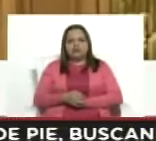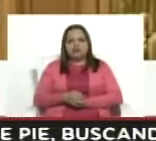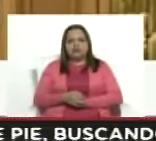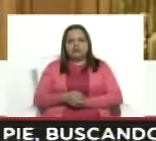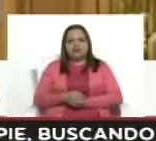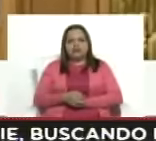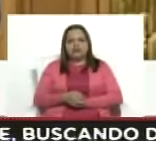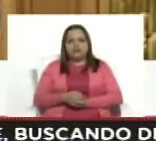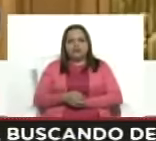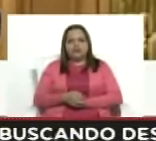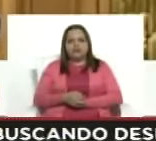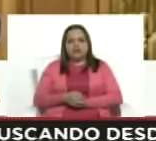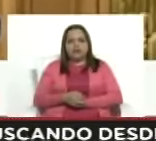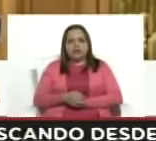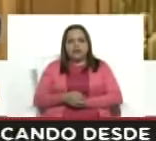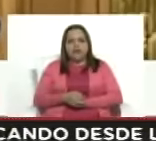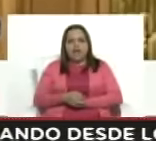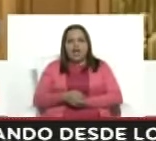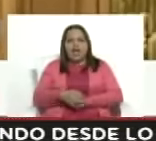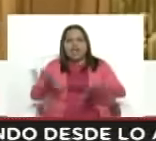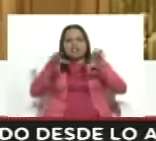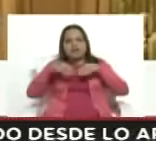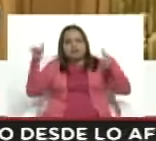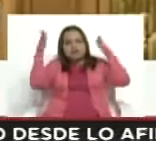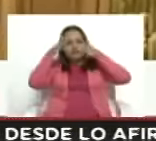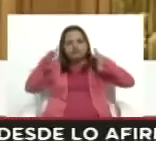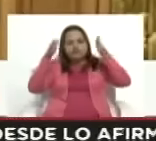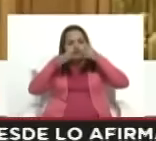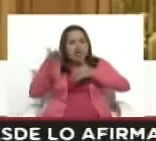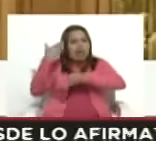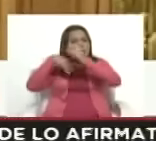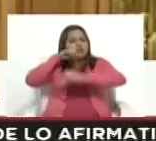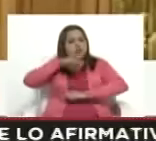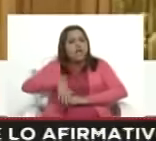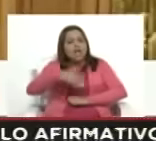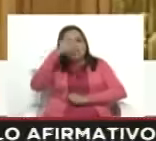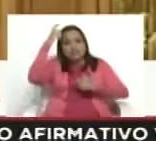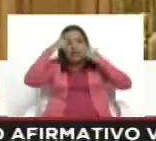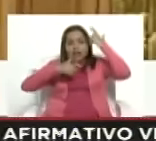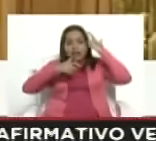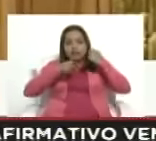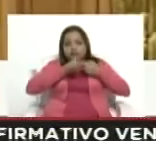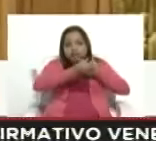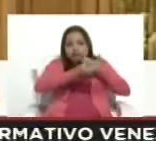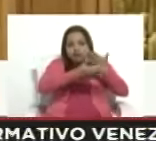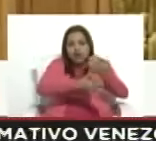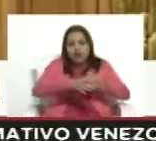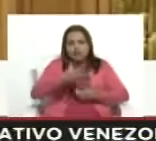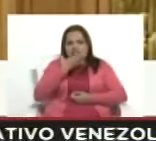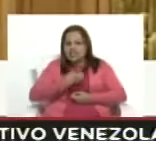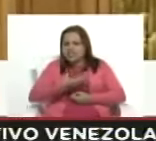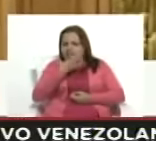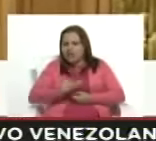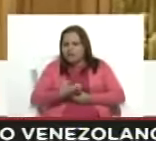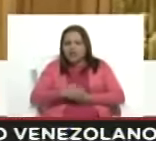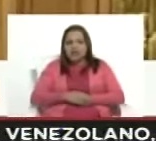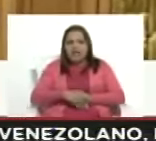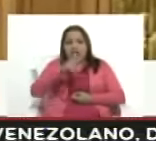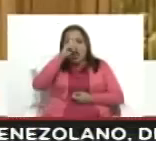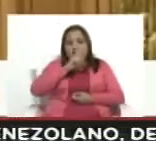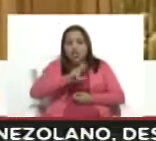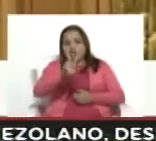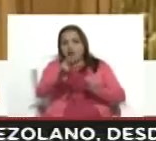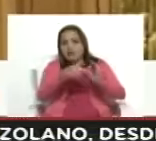ciertas, no. Cumplamos la orden que nos dio el comandante Chávez cuando vino aquel diciembre del año